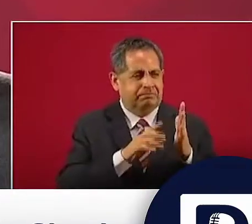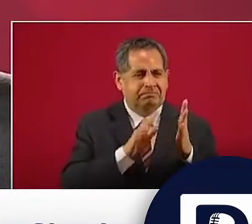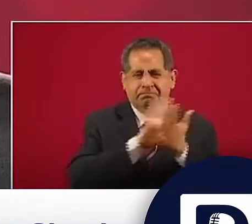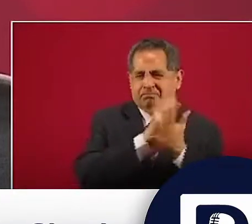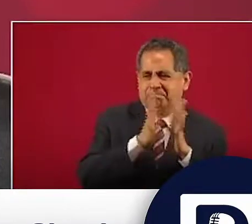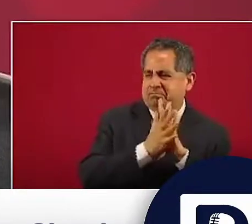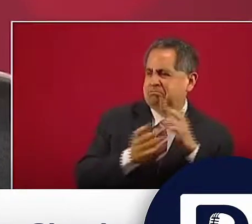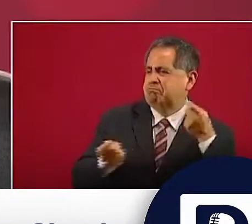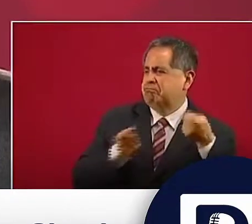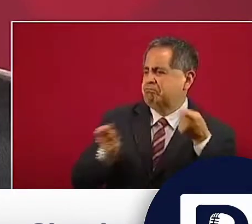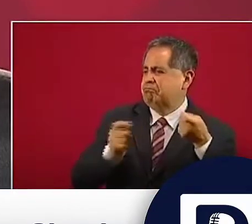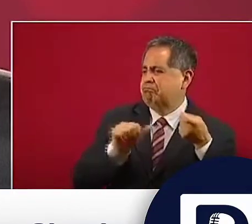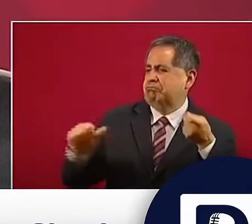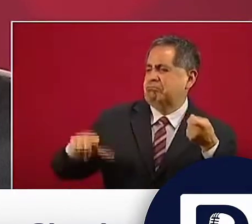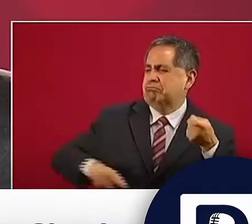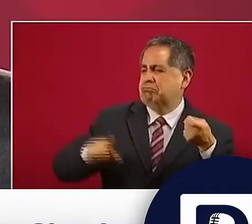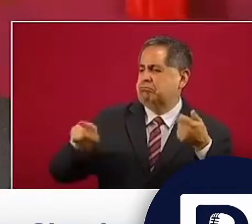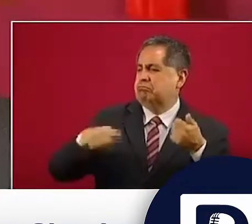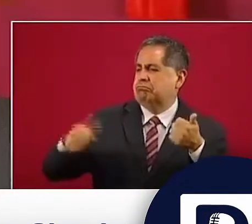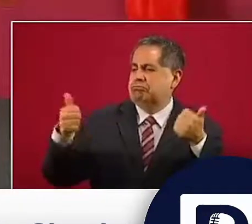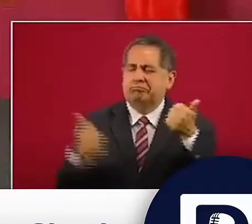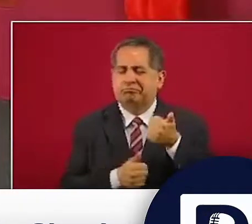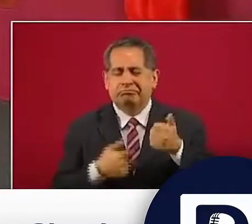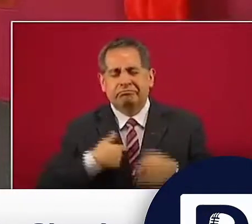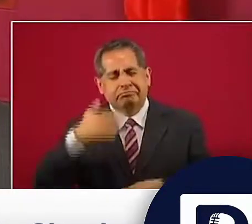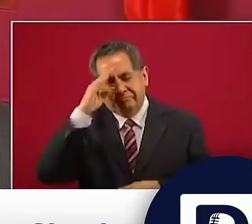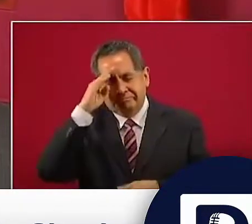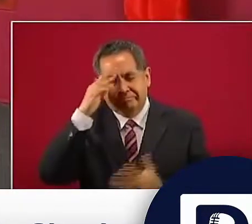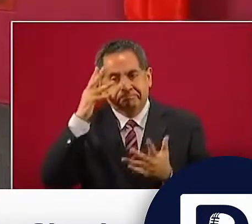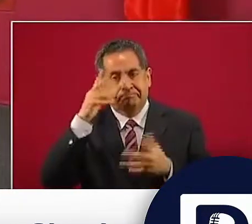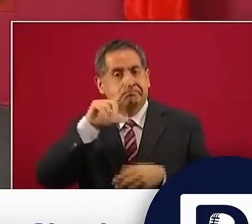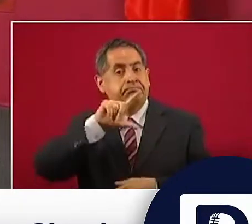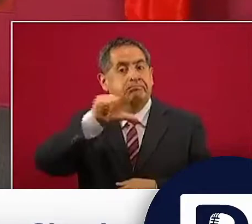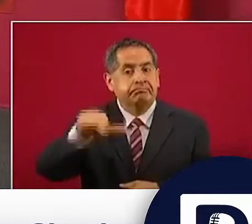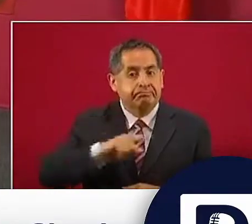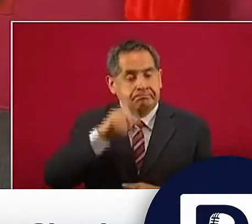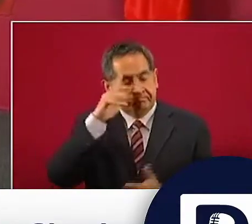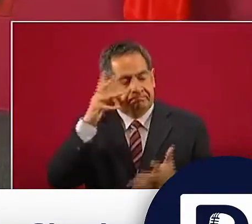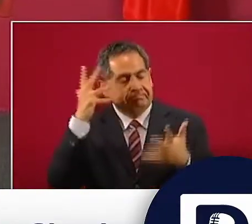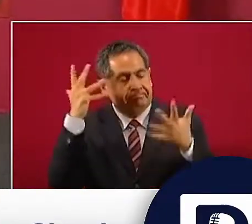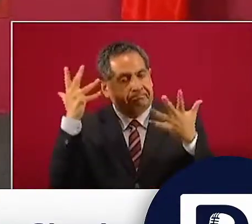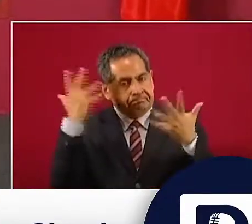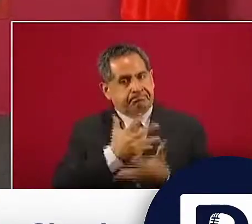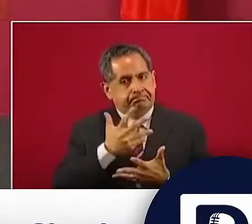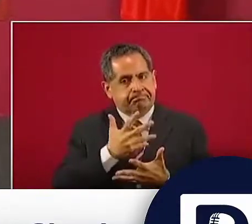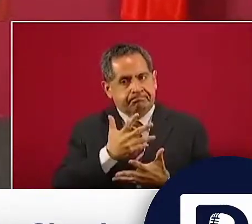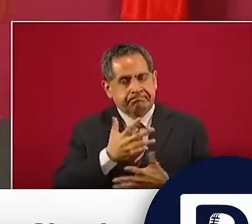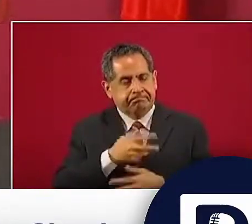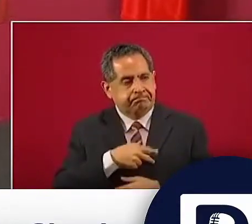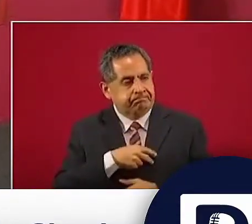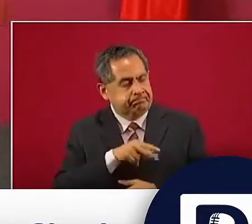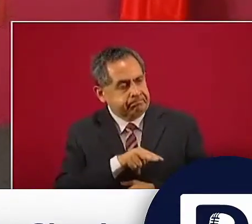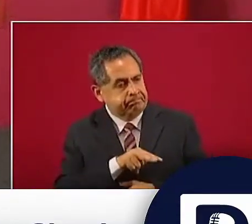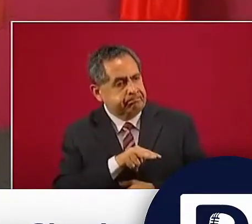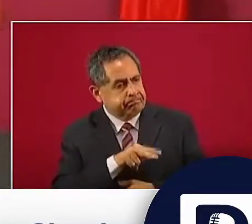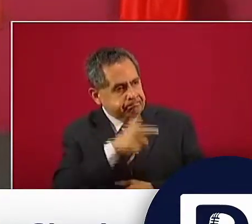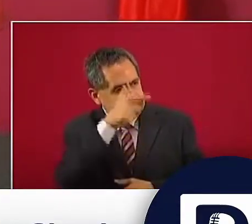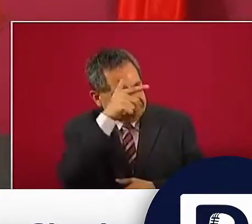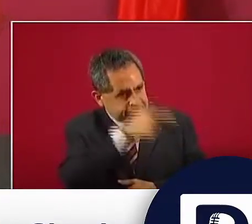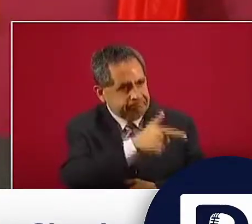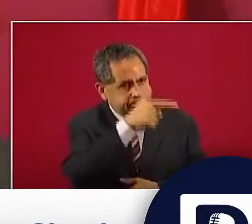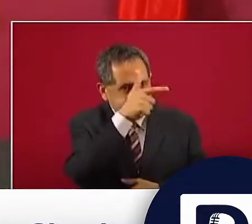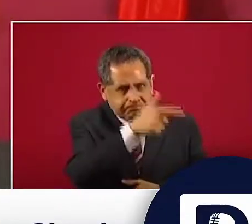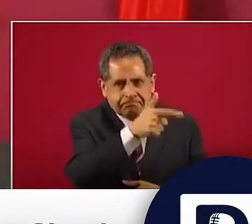clasificar de esa manera al Estado mexicano. Pero luego, con todo esto que está